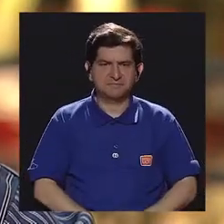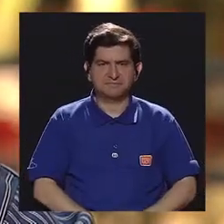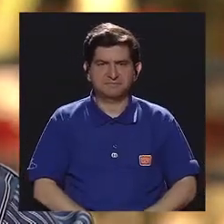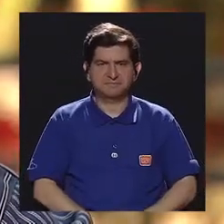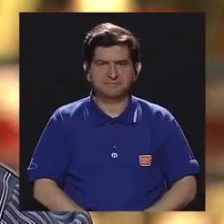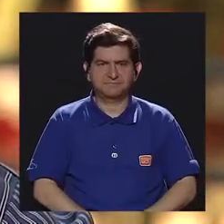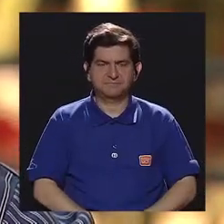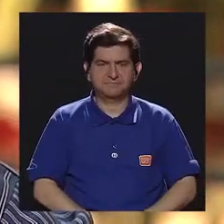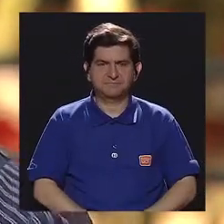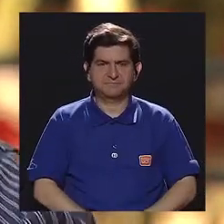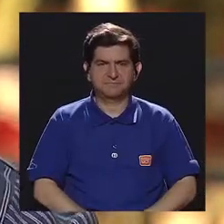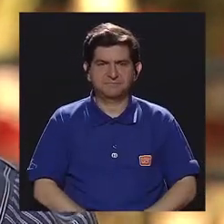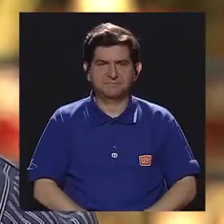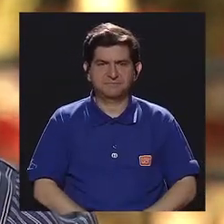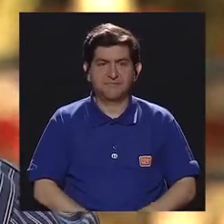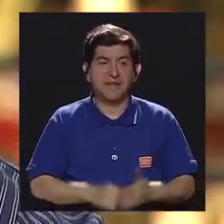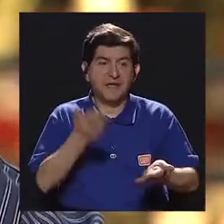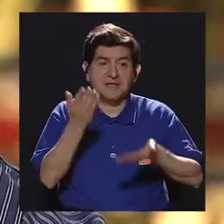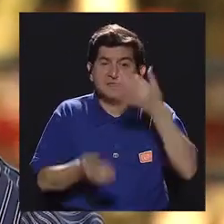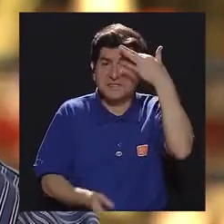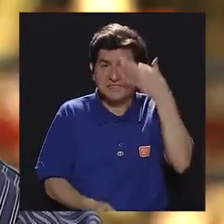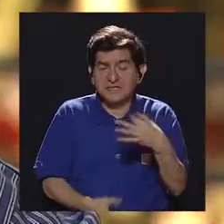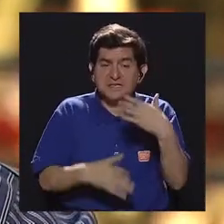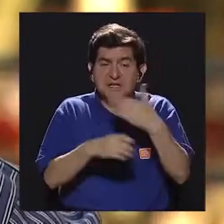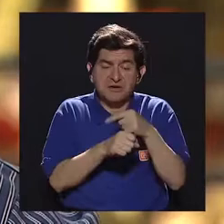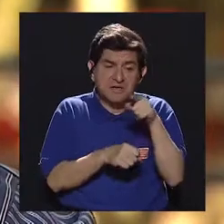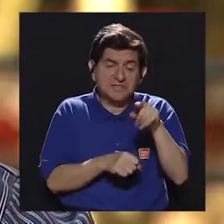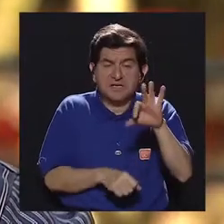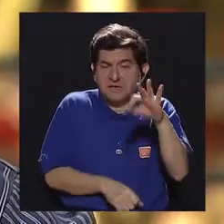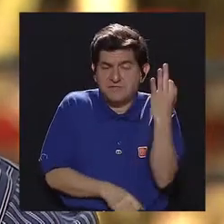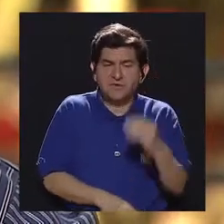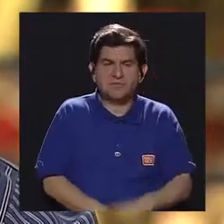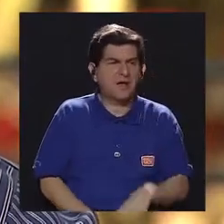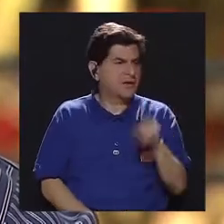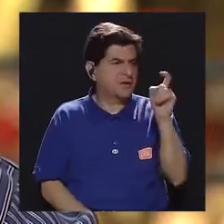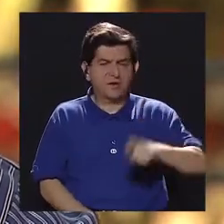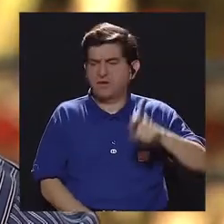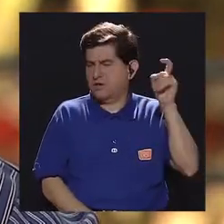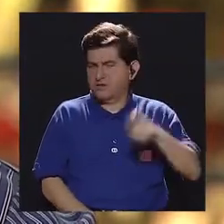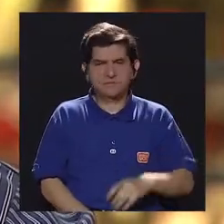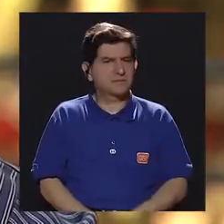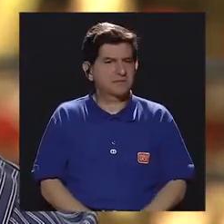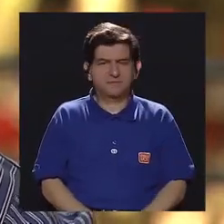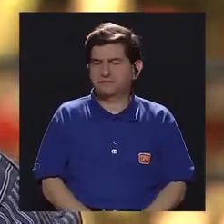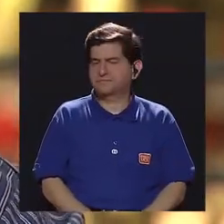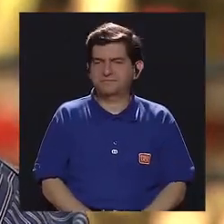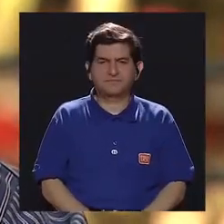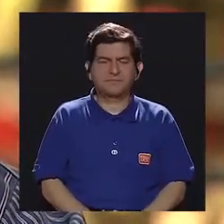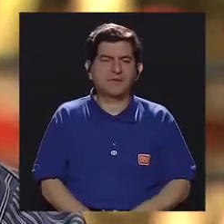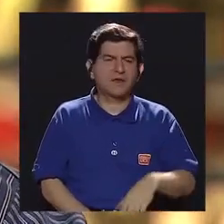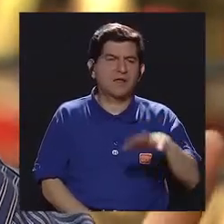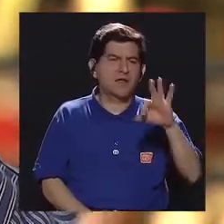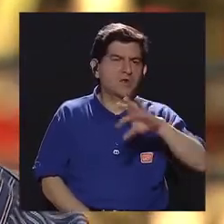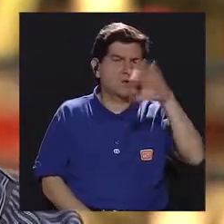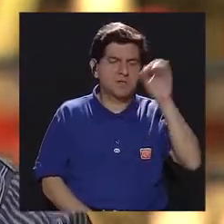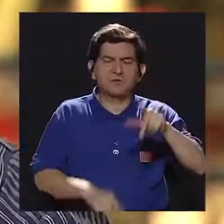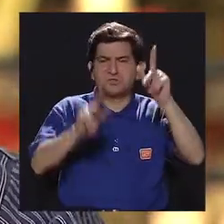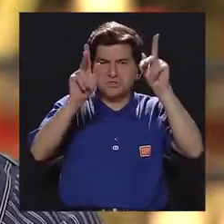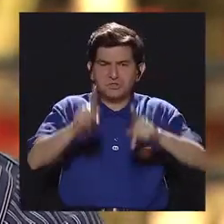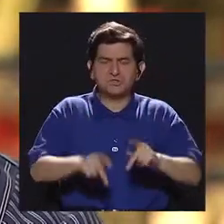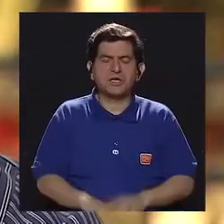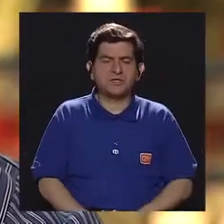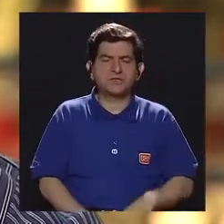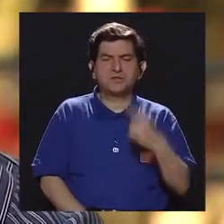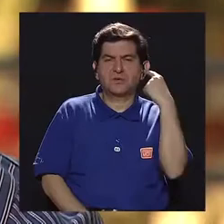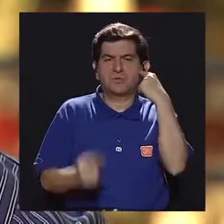y bueno, no, habrá un criterio para realizar eso así. No es necesario, ok. El 90% de los